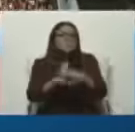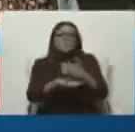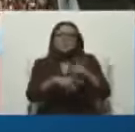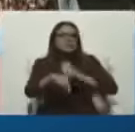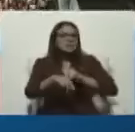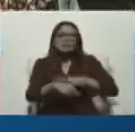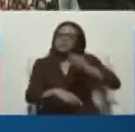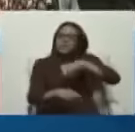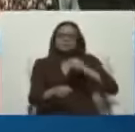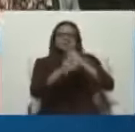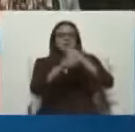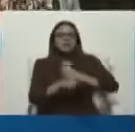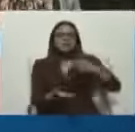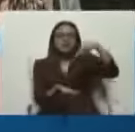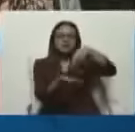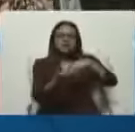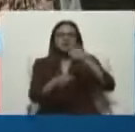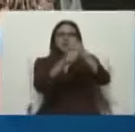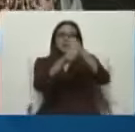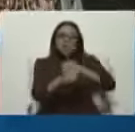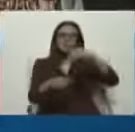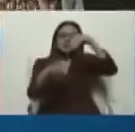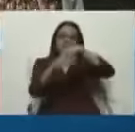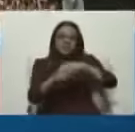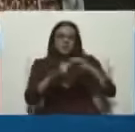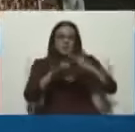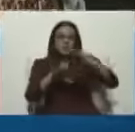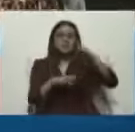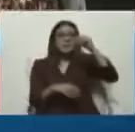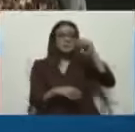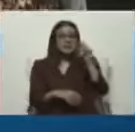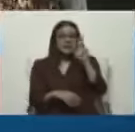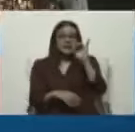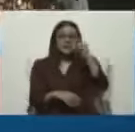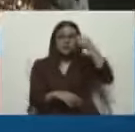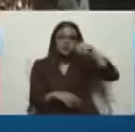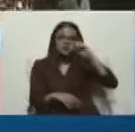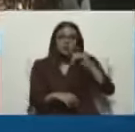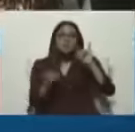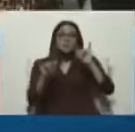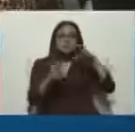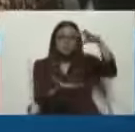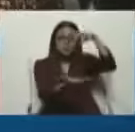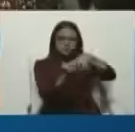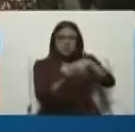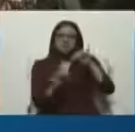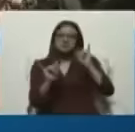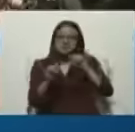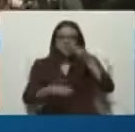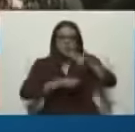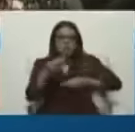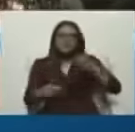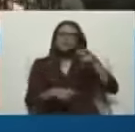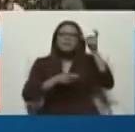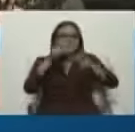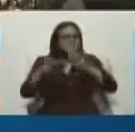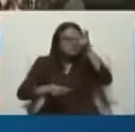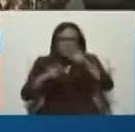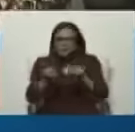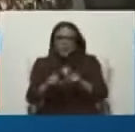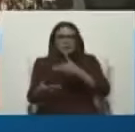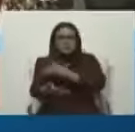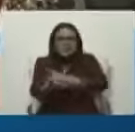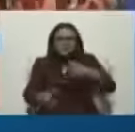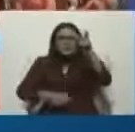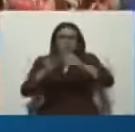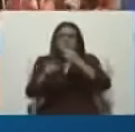calle de Por la Mar, en el municipio Mariño del estado Nueva Esparta. Miles y miles de personas para escuchar